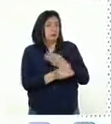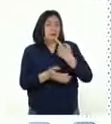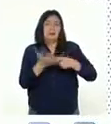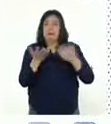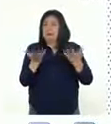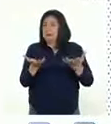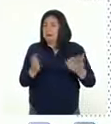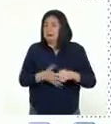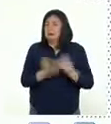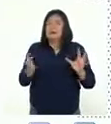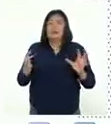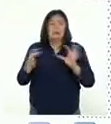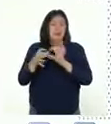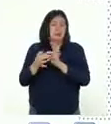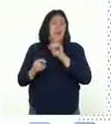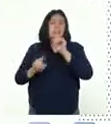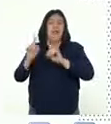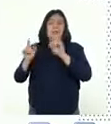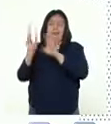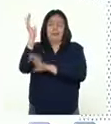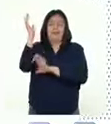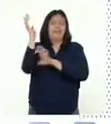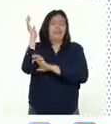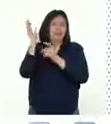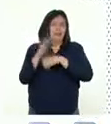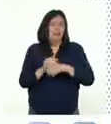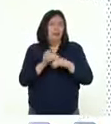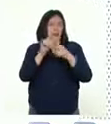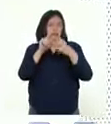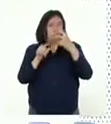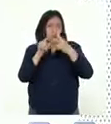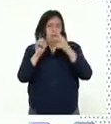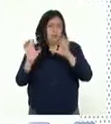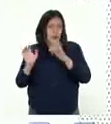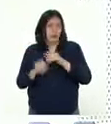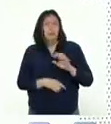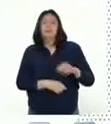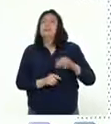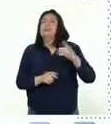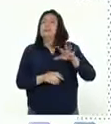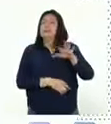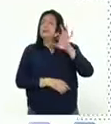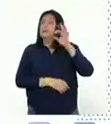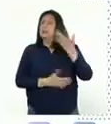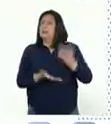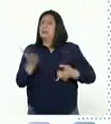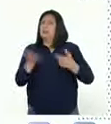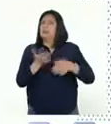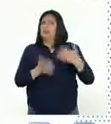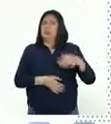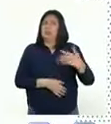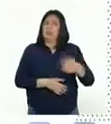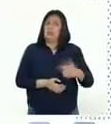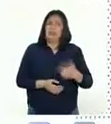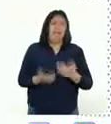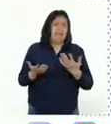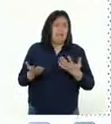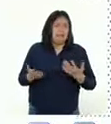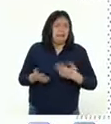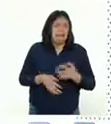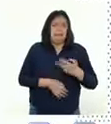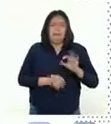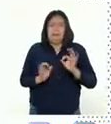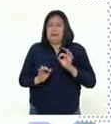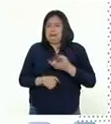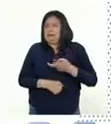de actividades asociadas con algunas estaciones del año en dos oportunidades e identificamos qué factores pueden aumentar los riesgos